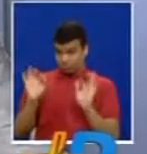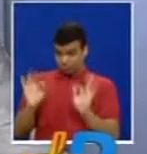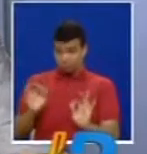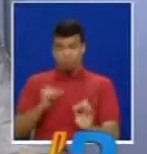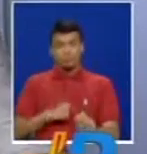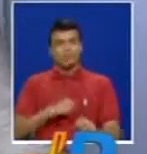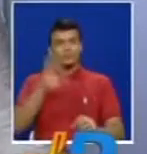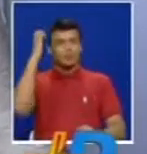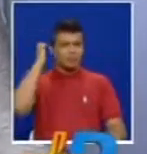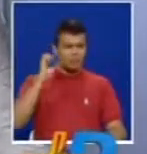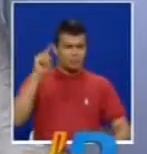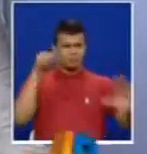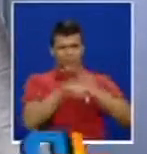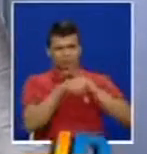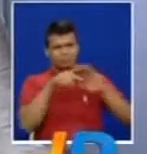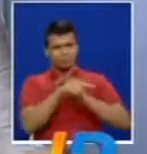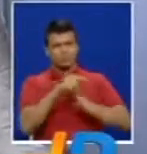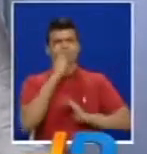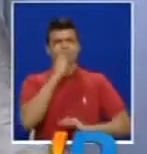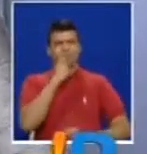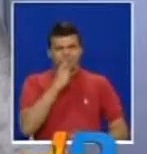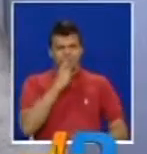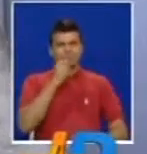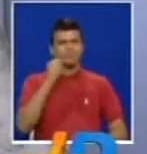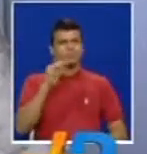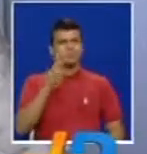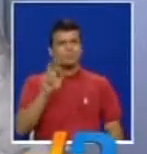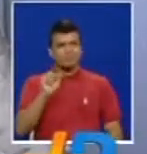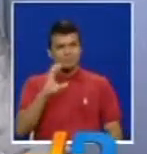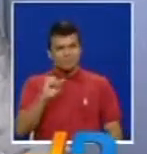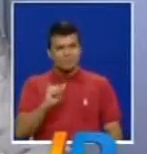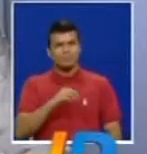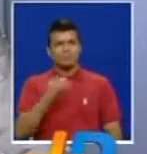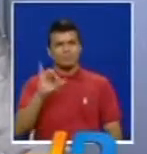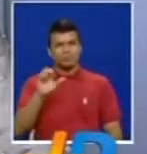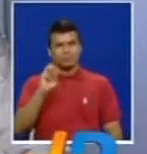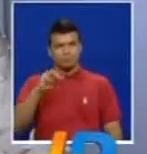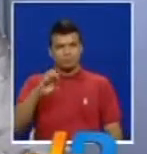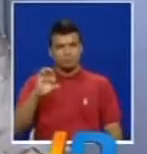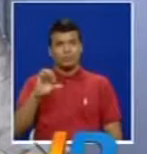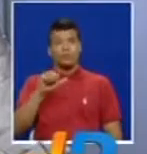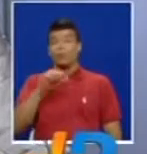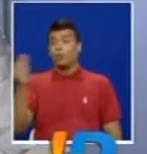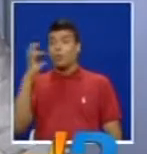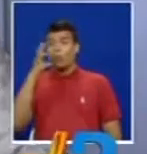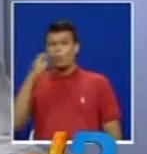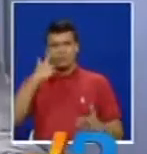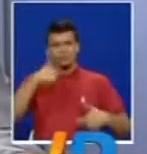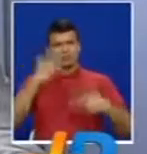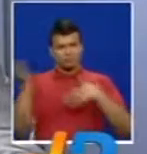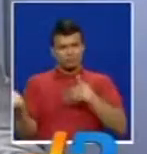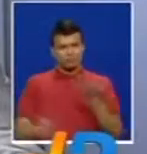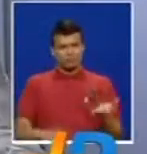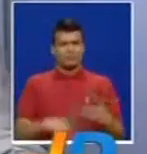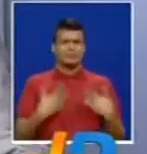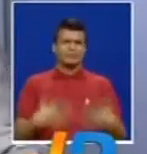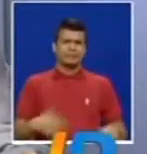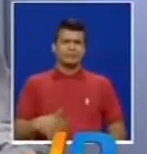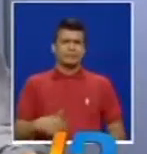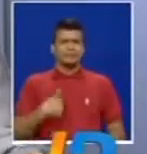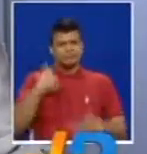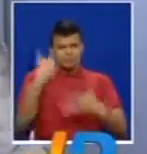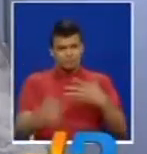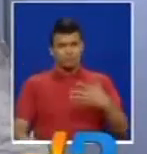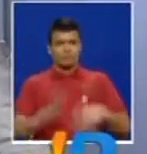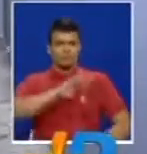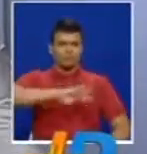goles en Europa, James Rodríguez, Falcao, Baca. También una noticia lamentable, murió el legendario Eusebio. Farad y Cabal, hablamos